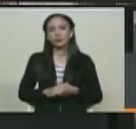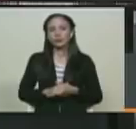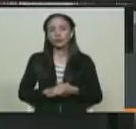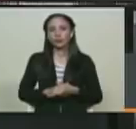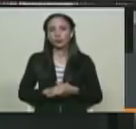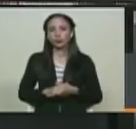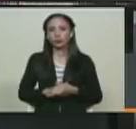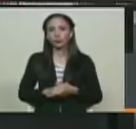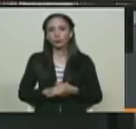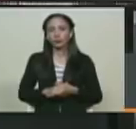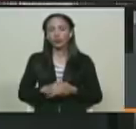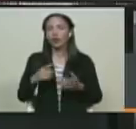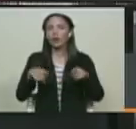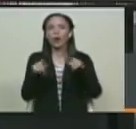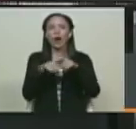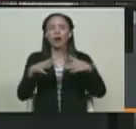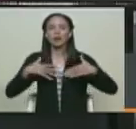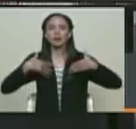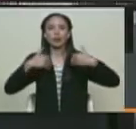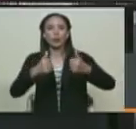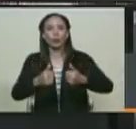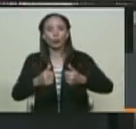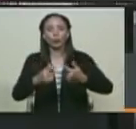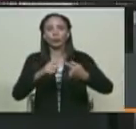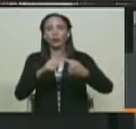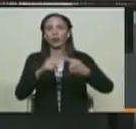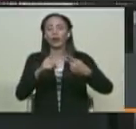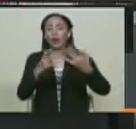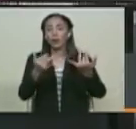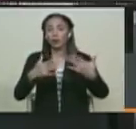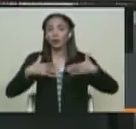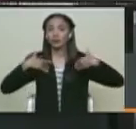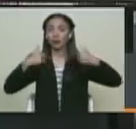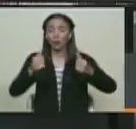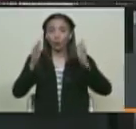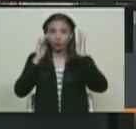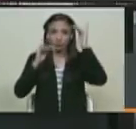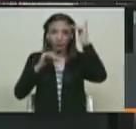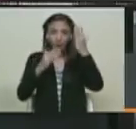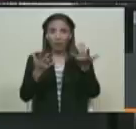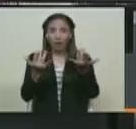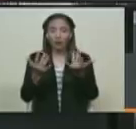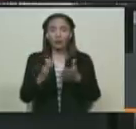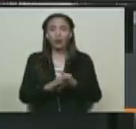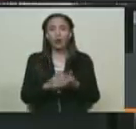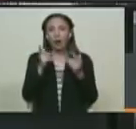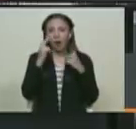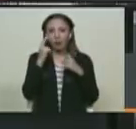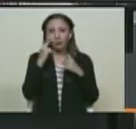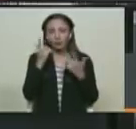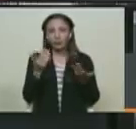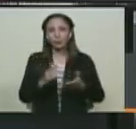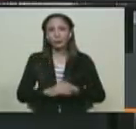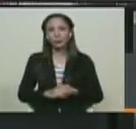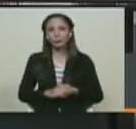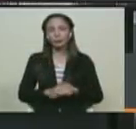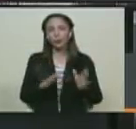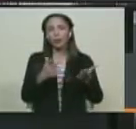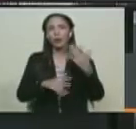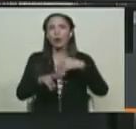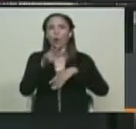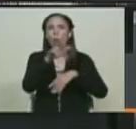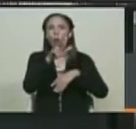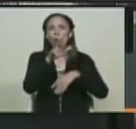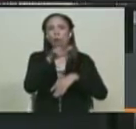Igualmente, hablando de salud, atención, a través de Barrio Adentro y de 800